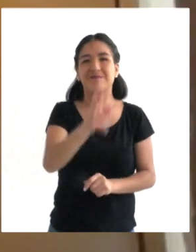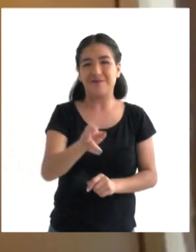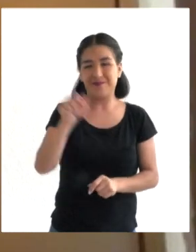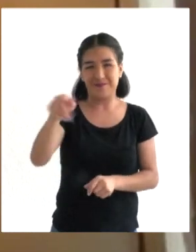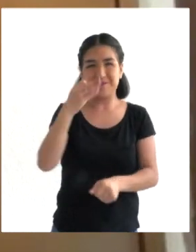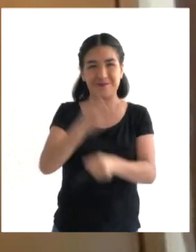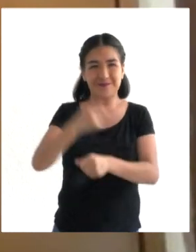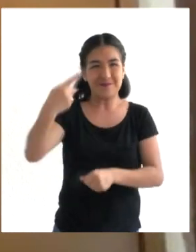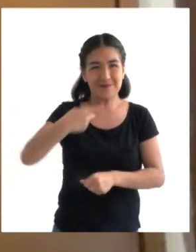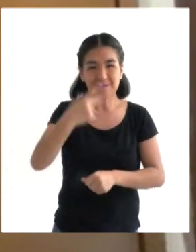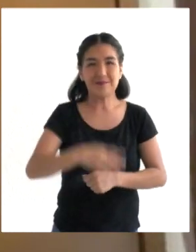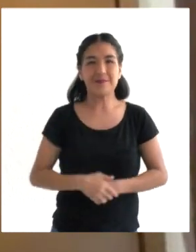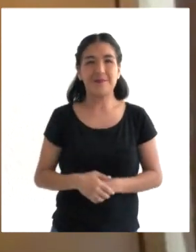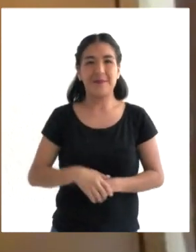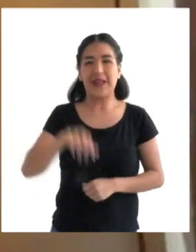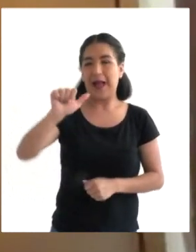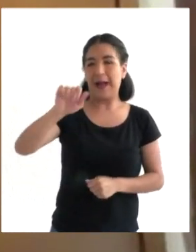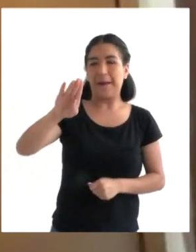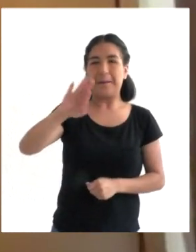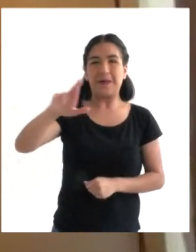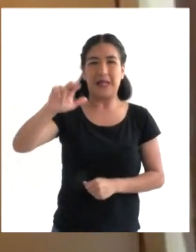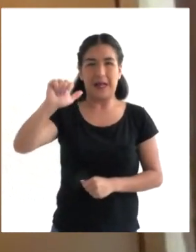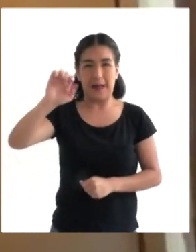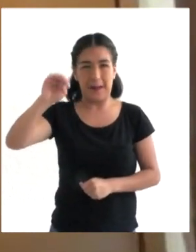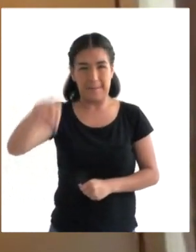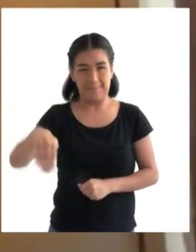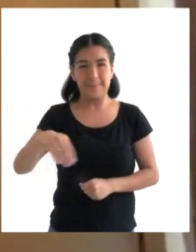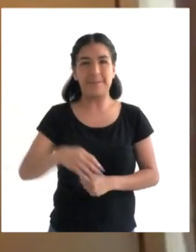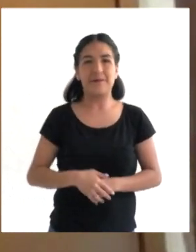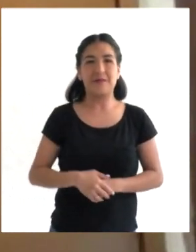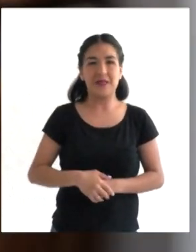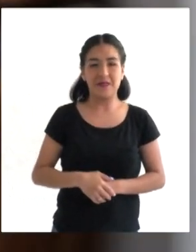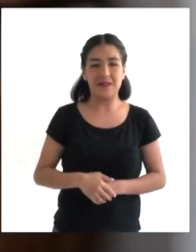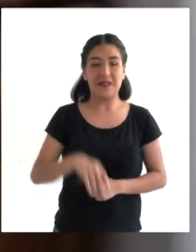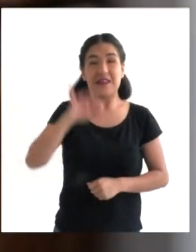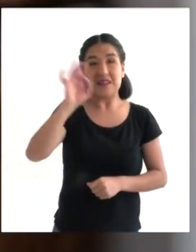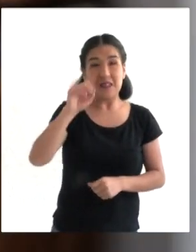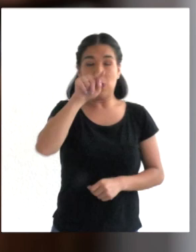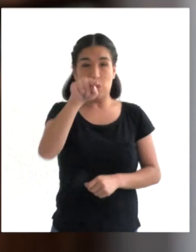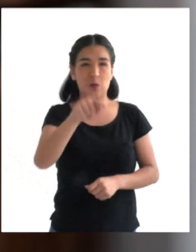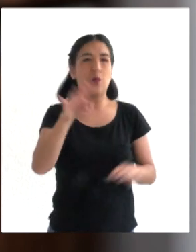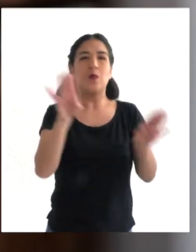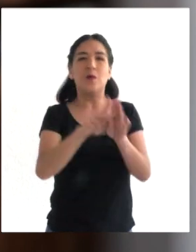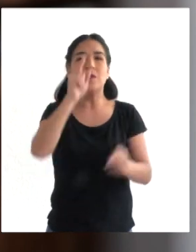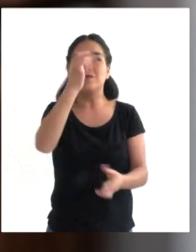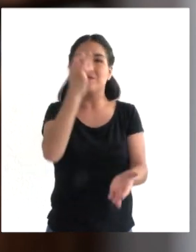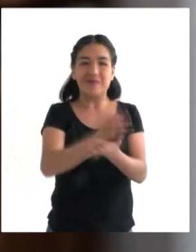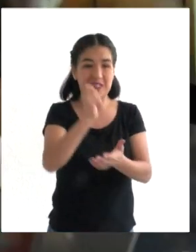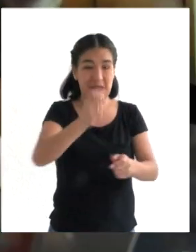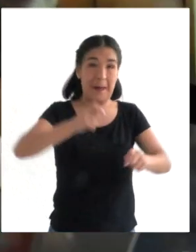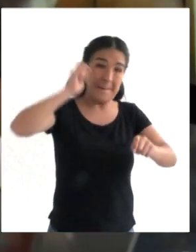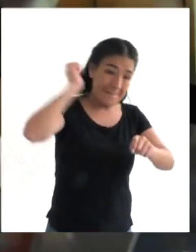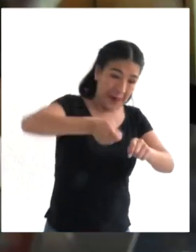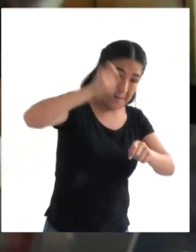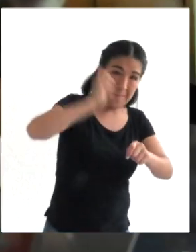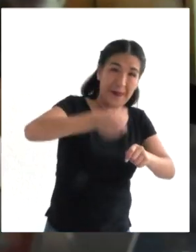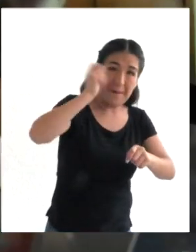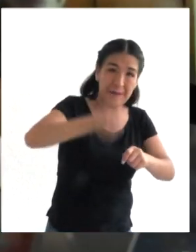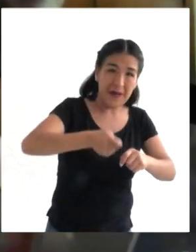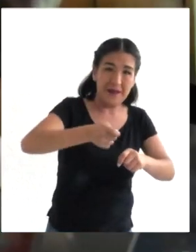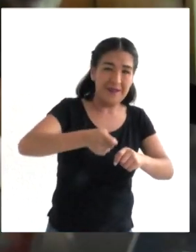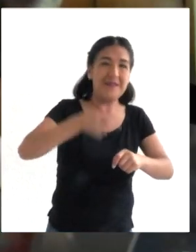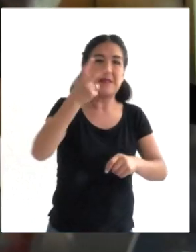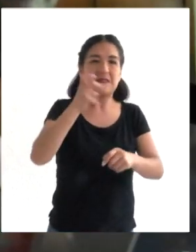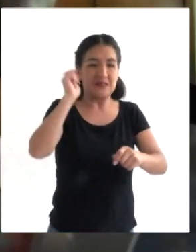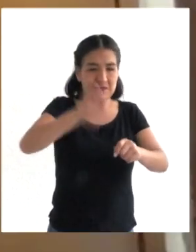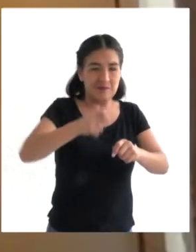de Abraham Maslow, que dice, si tu única herramienta es un martillo, tiendes a tratar